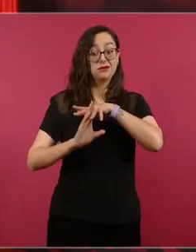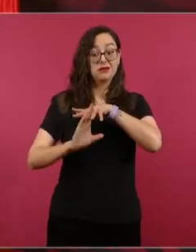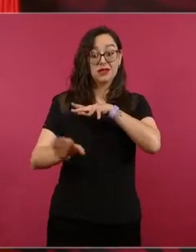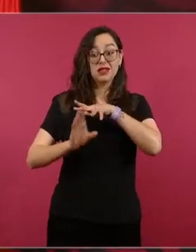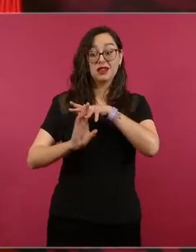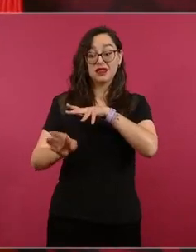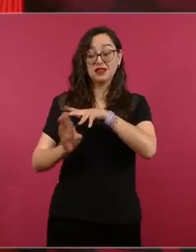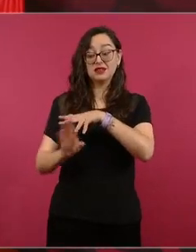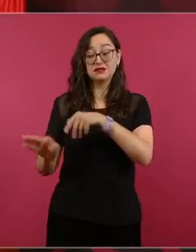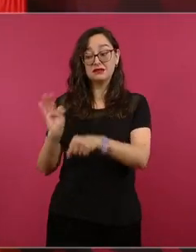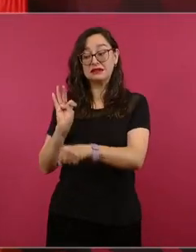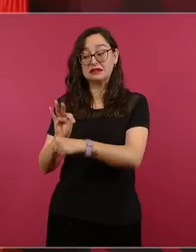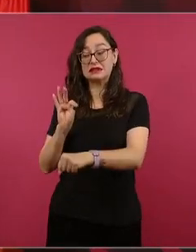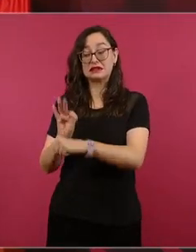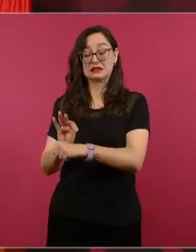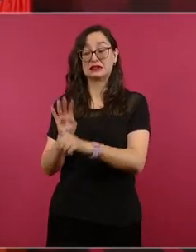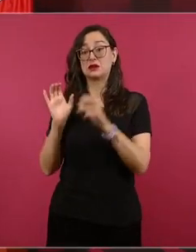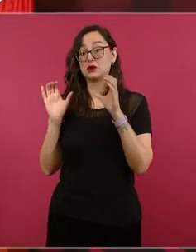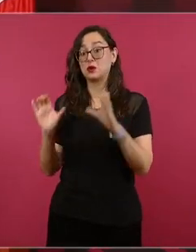es que